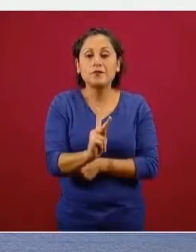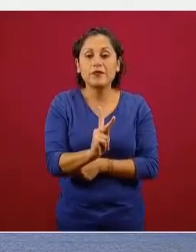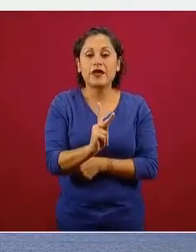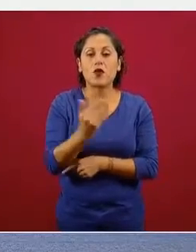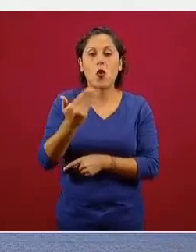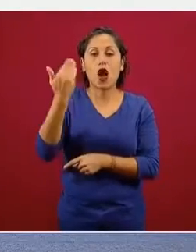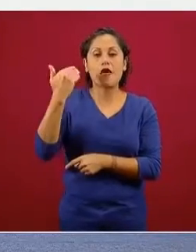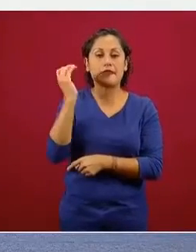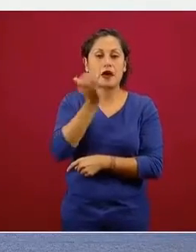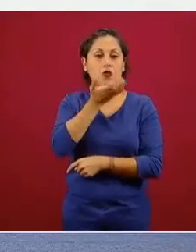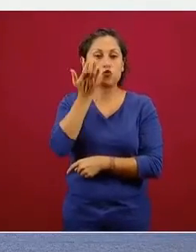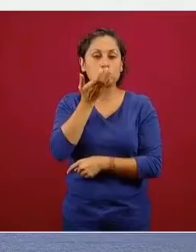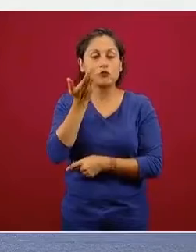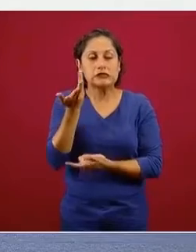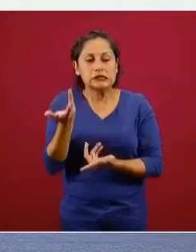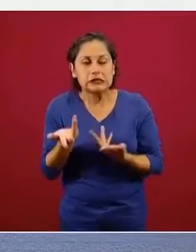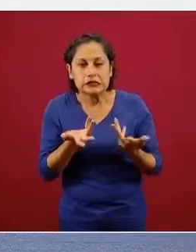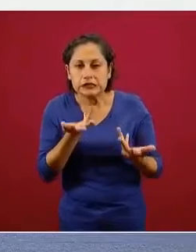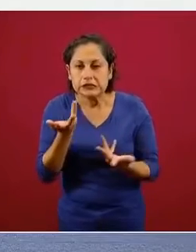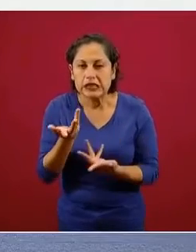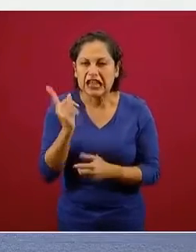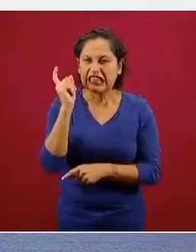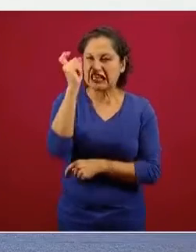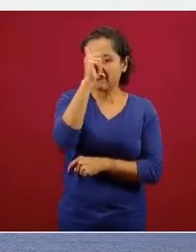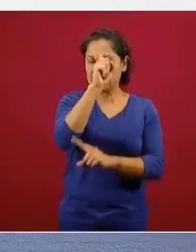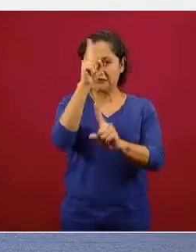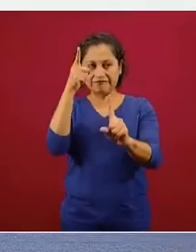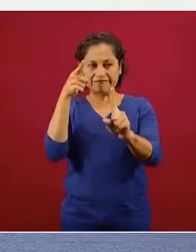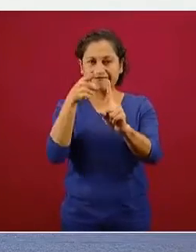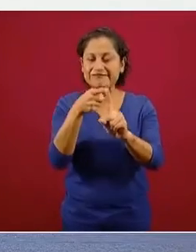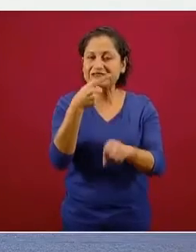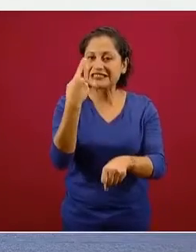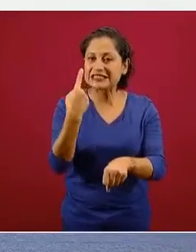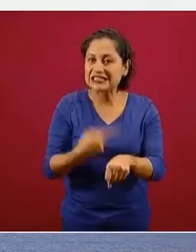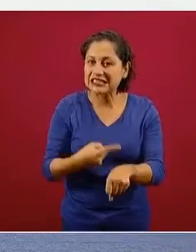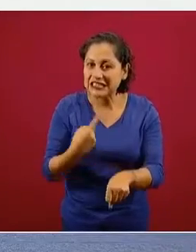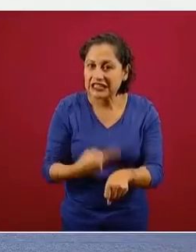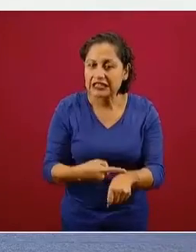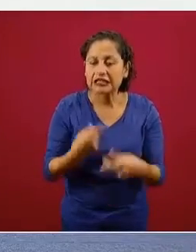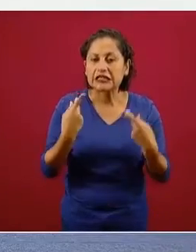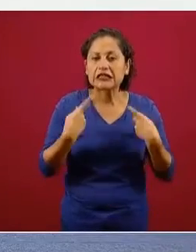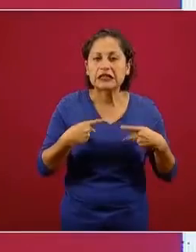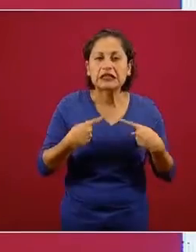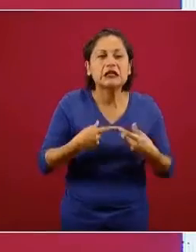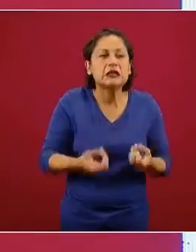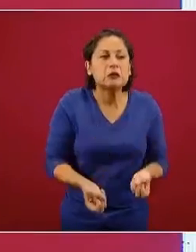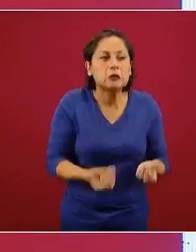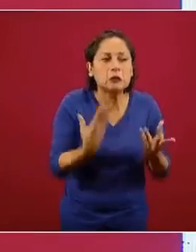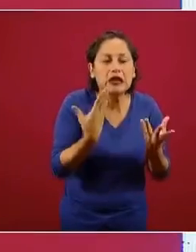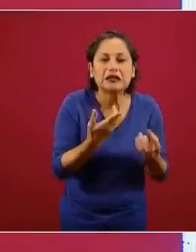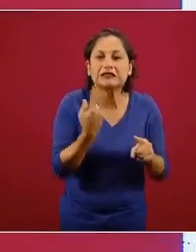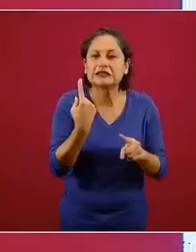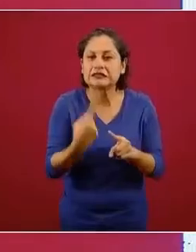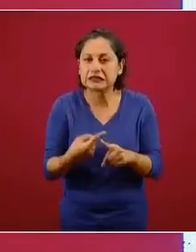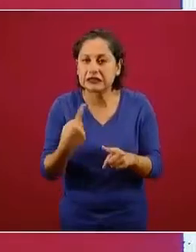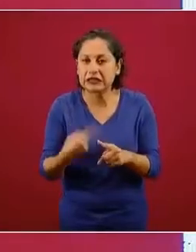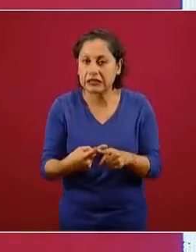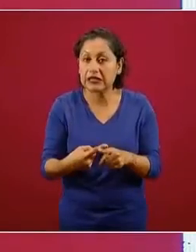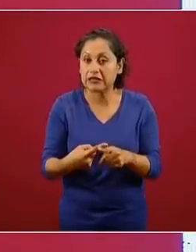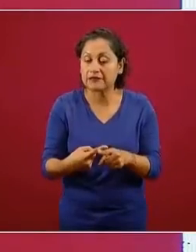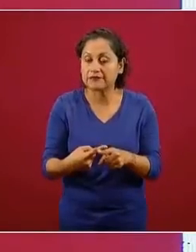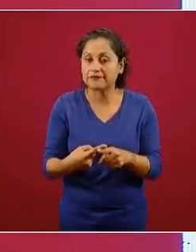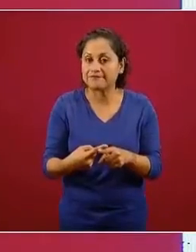caso para no perder la oportunidad de detectar a las personas enfermas, porque la prioridad son